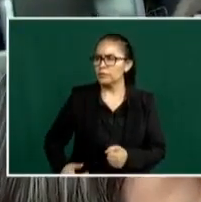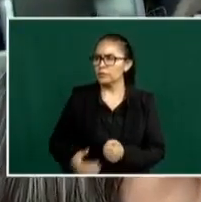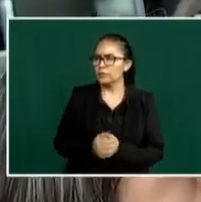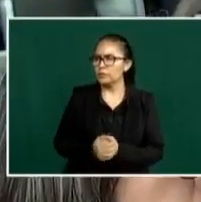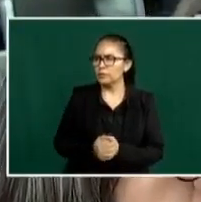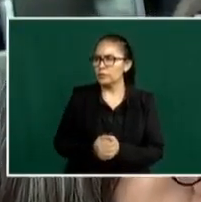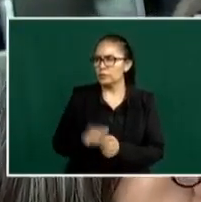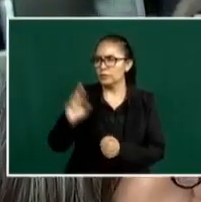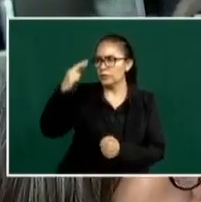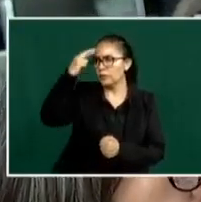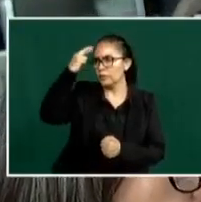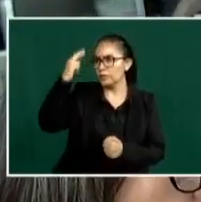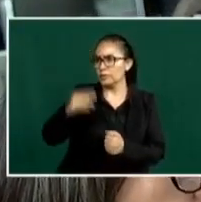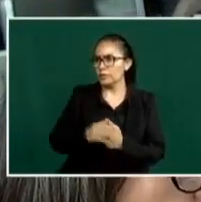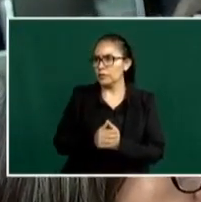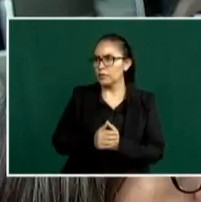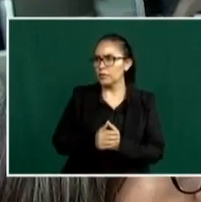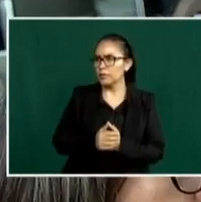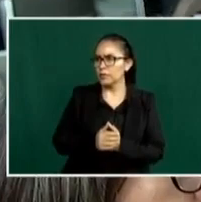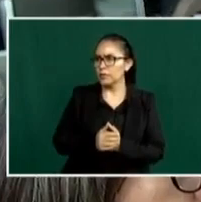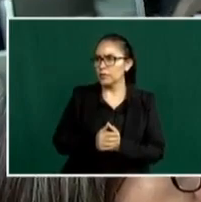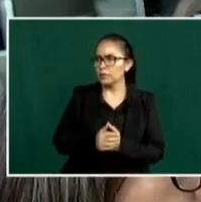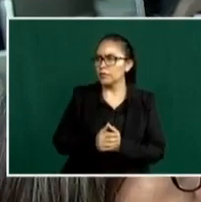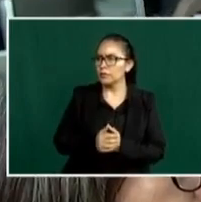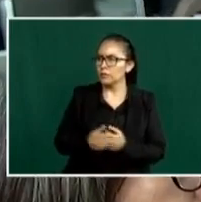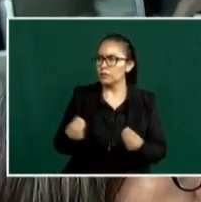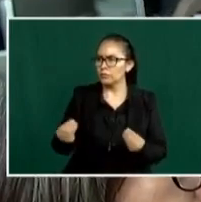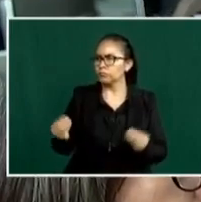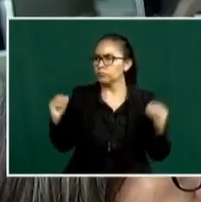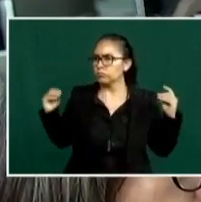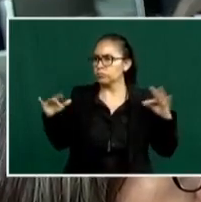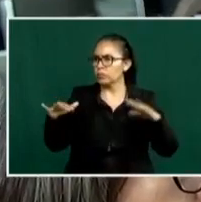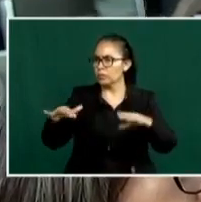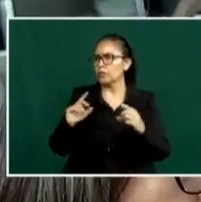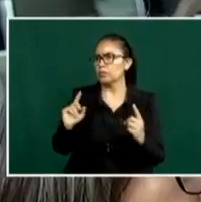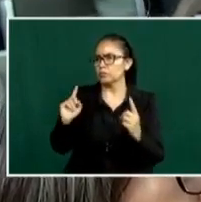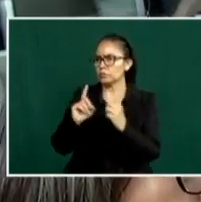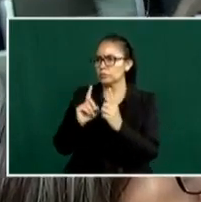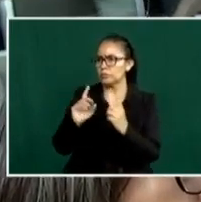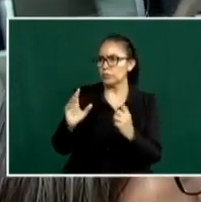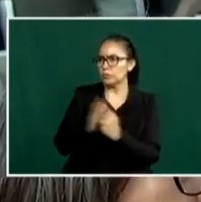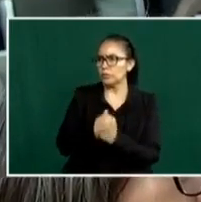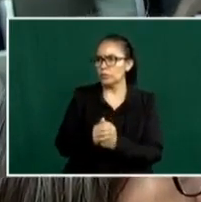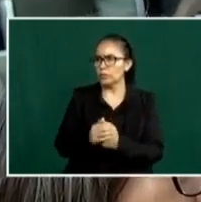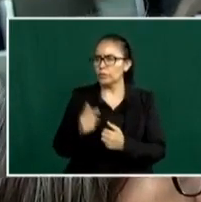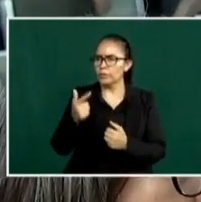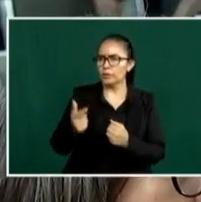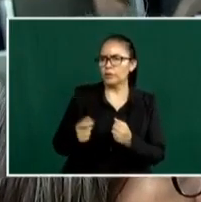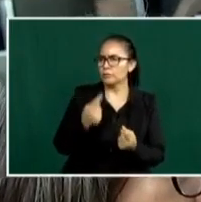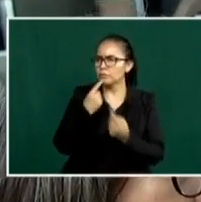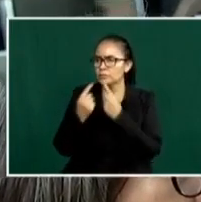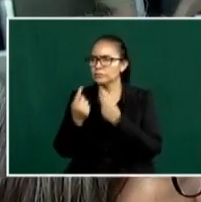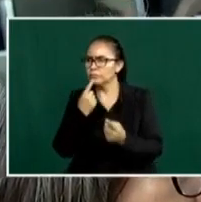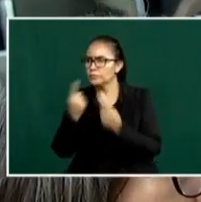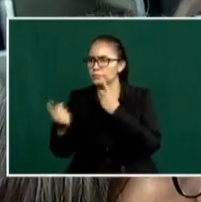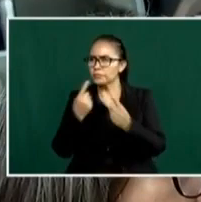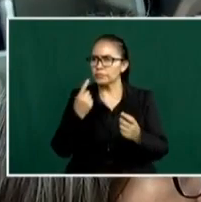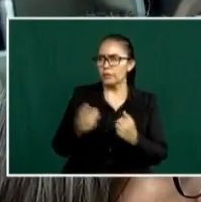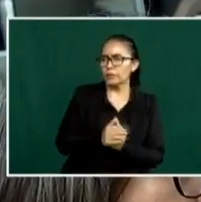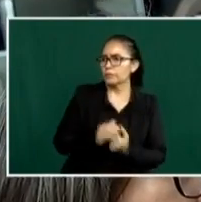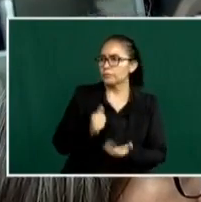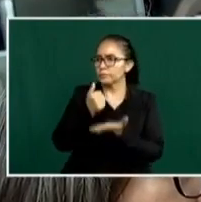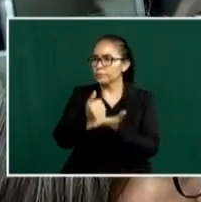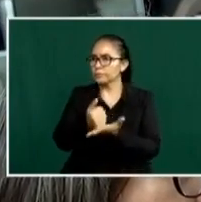abordaron. Recuerde, era un buen grupo de personas que ahí lo pararon en una valla humana para que usted no se les